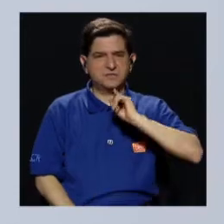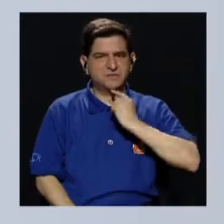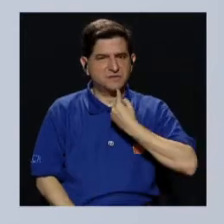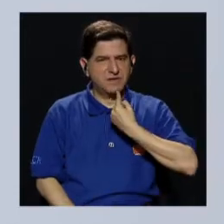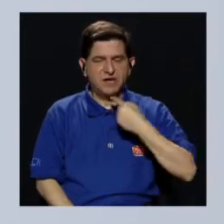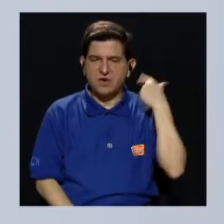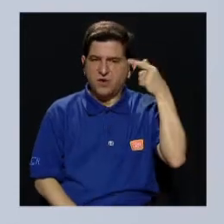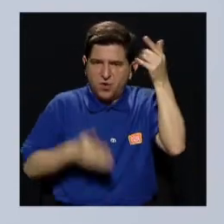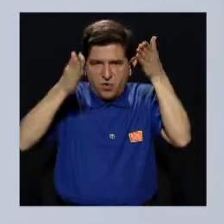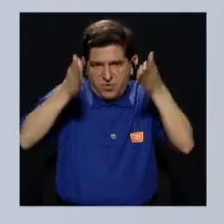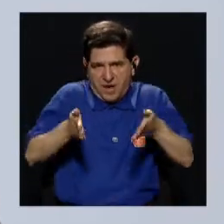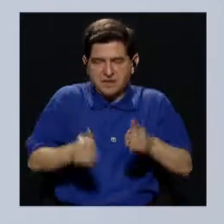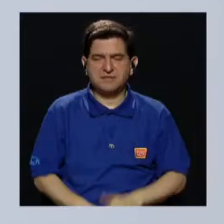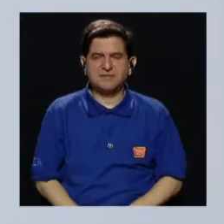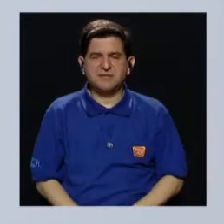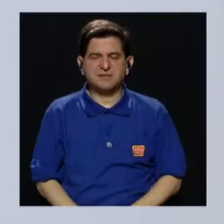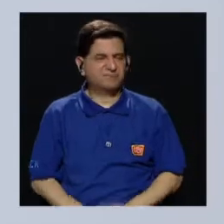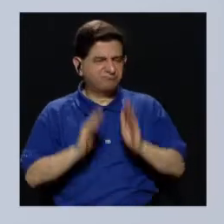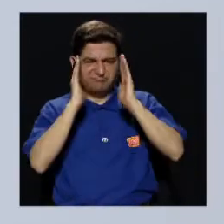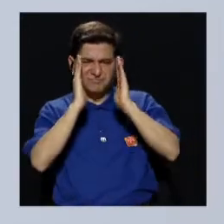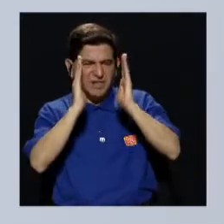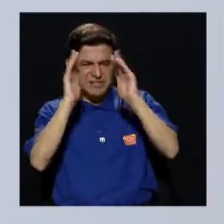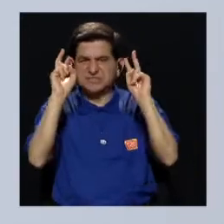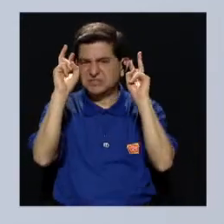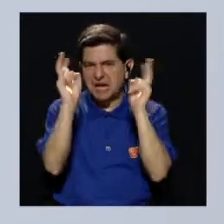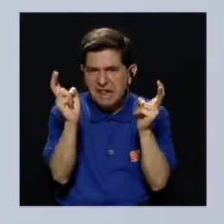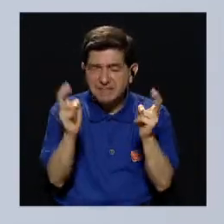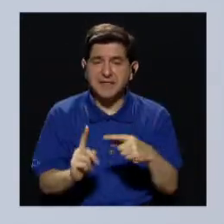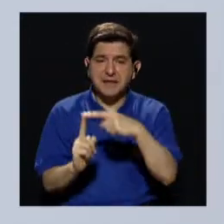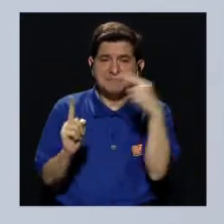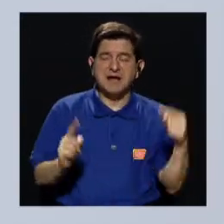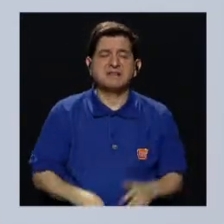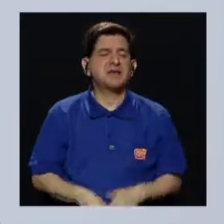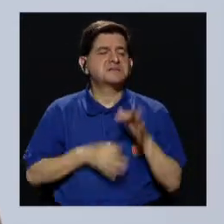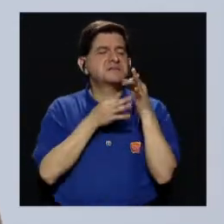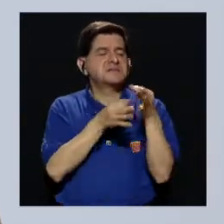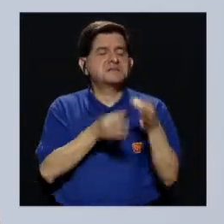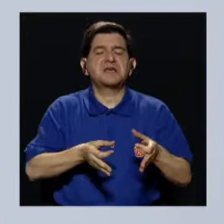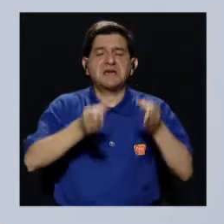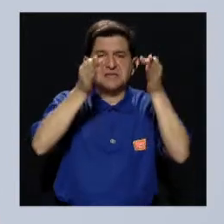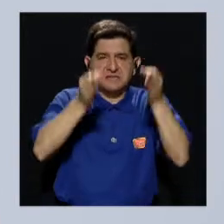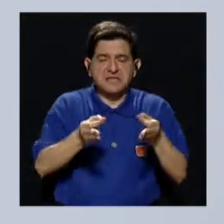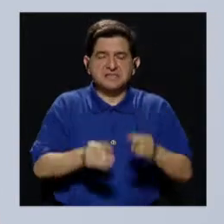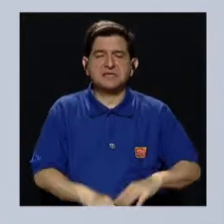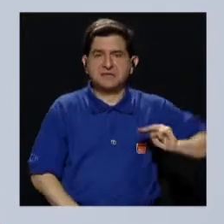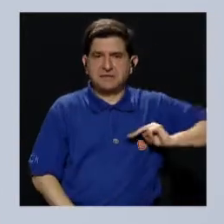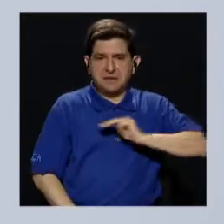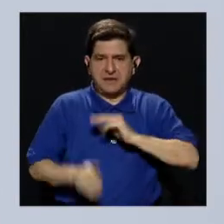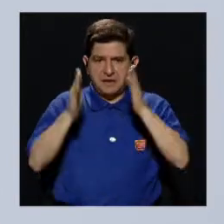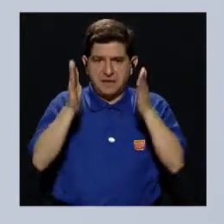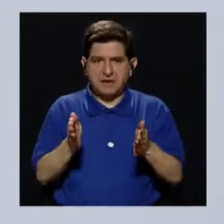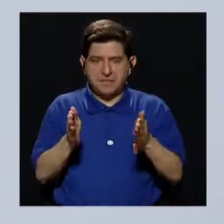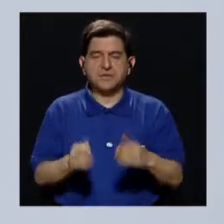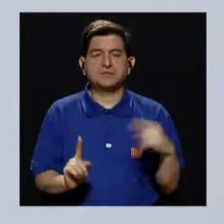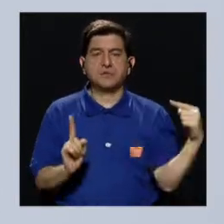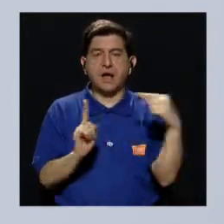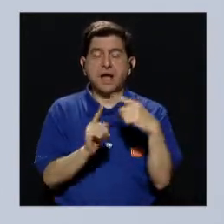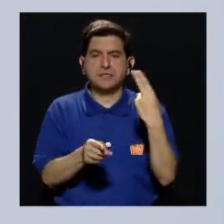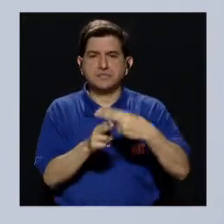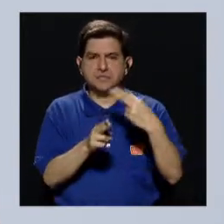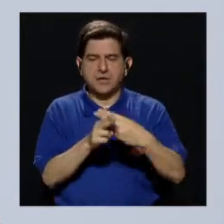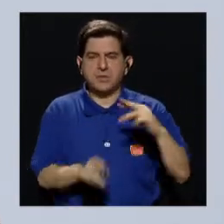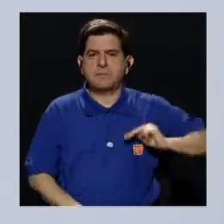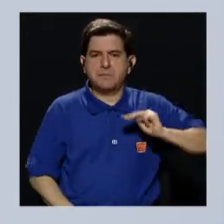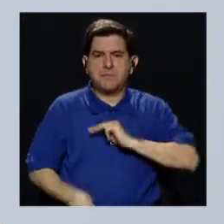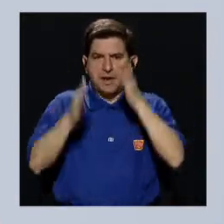seriedad por parte de los gobernantes el desdén hacia el tema va desde postergar la decisión del nombramiento hasta designar en tan